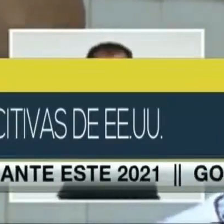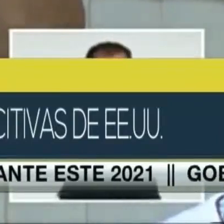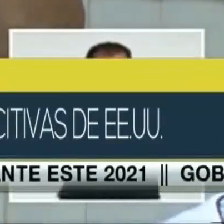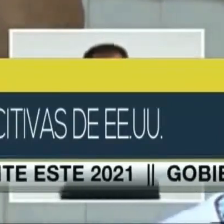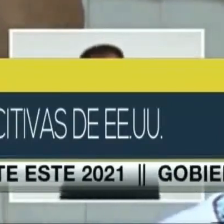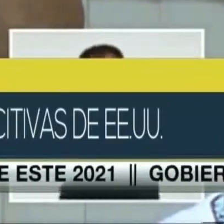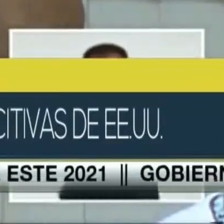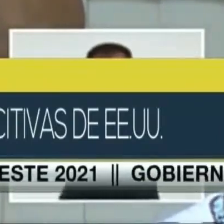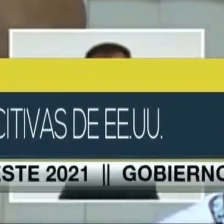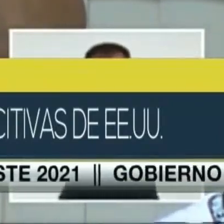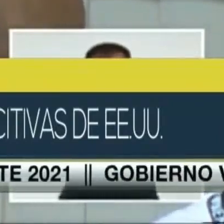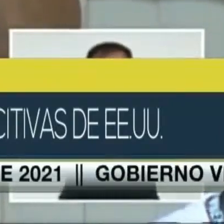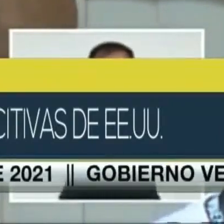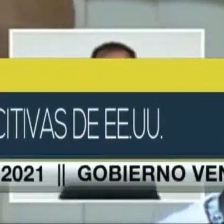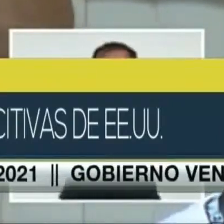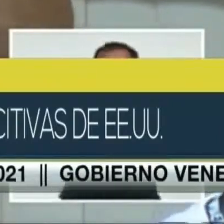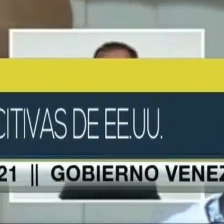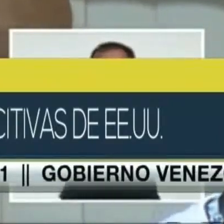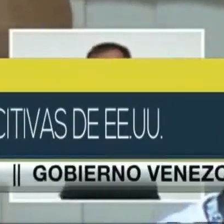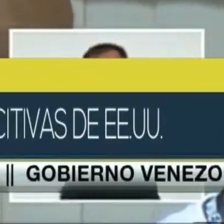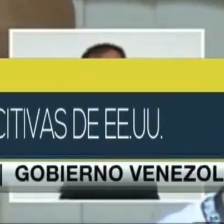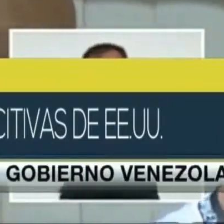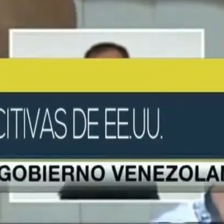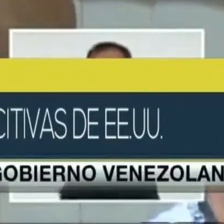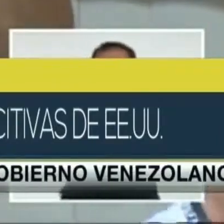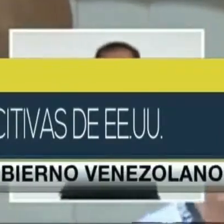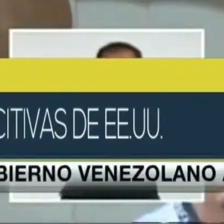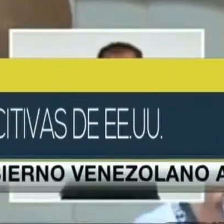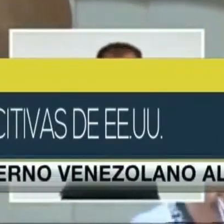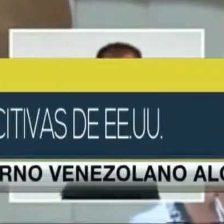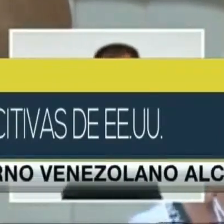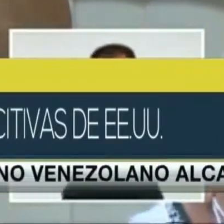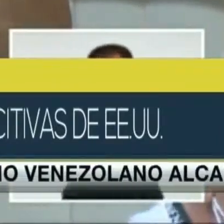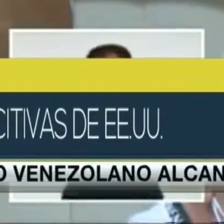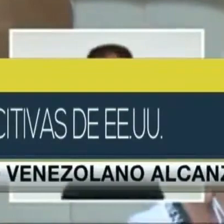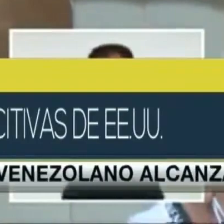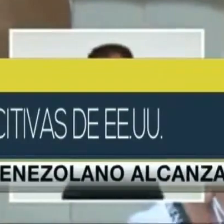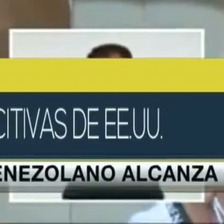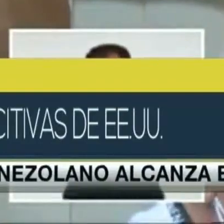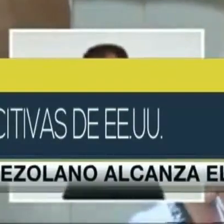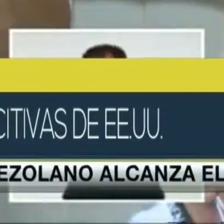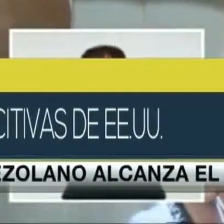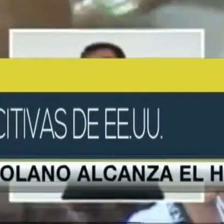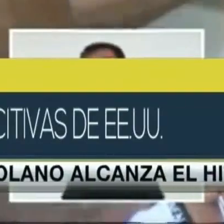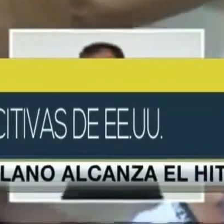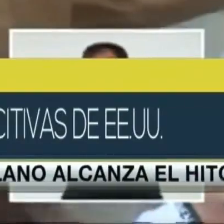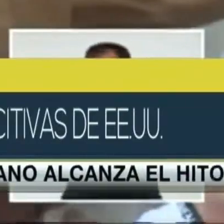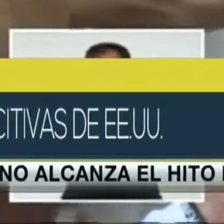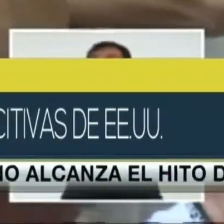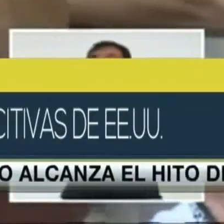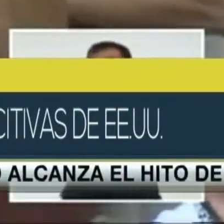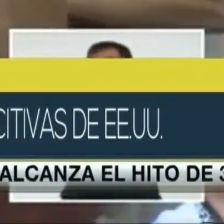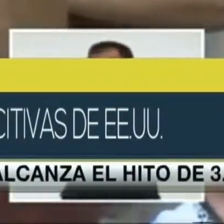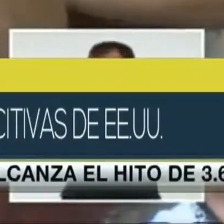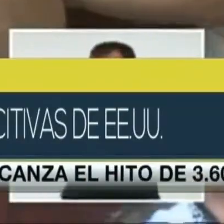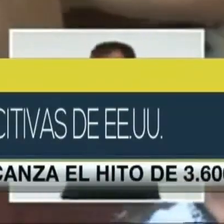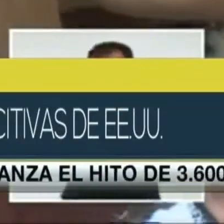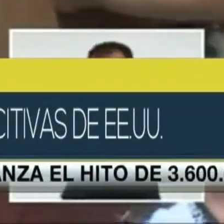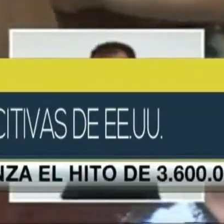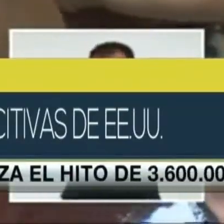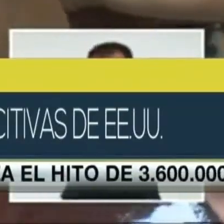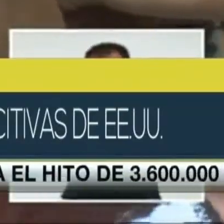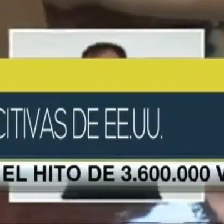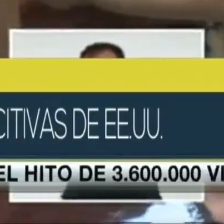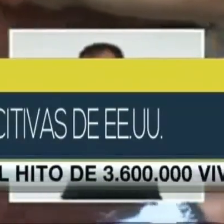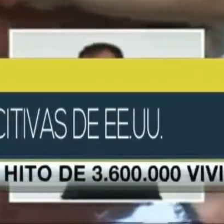Si lograran conseguir este objetivo, ¿cuál sería el impacto de esta declaración? ¿Qué consecuencias podría traer para Cuba? ¿Y cuál sería la